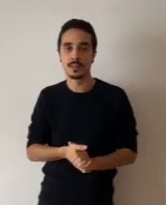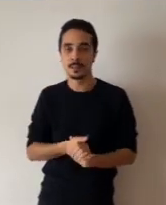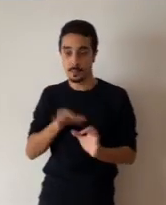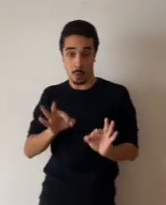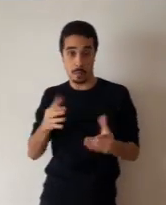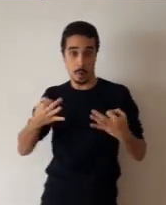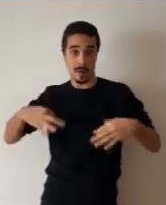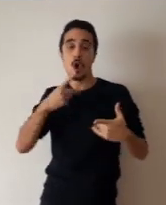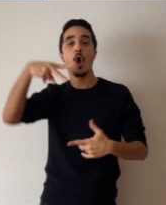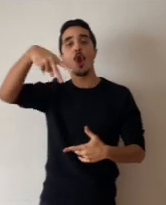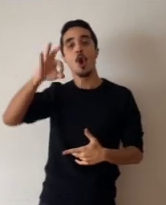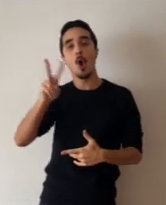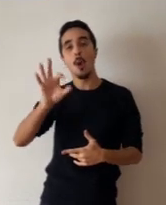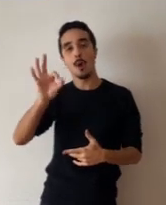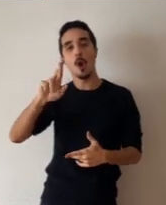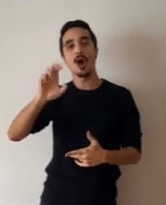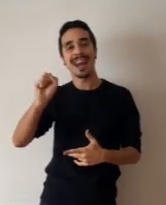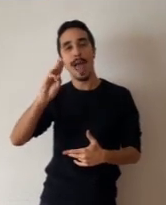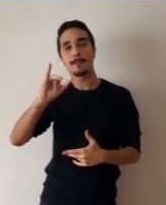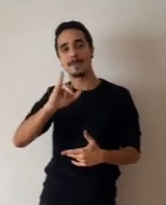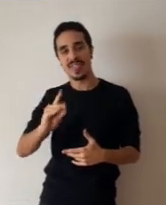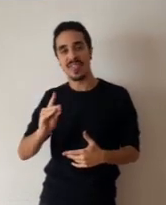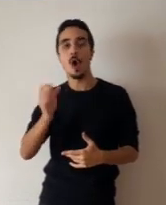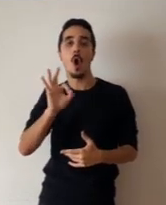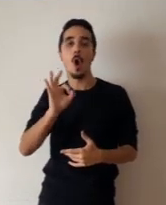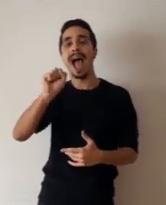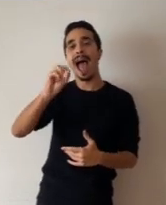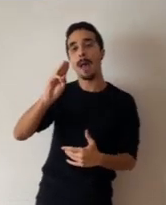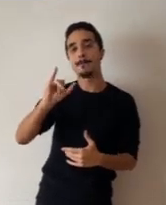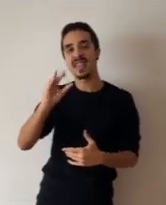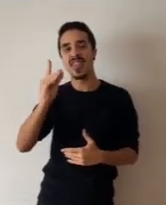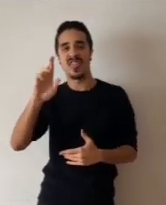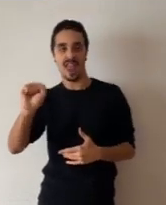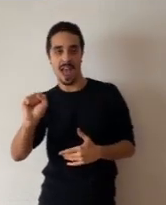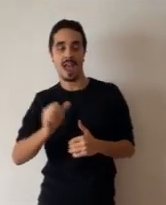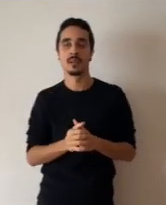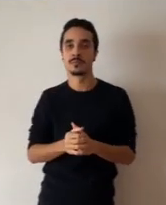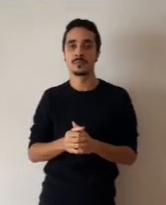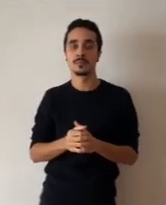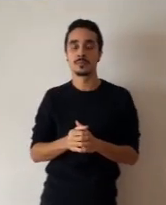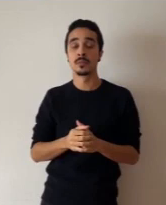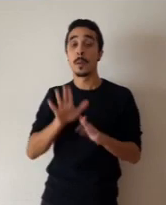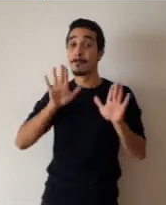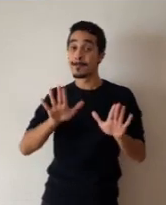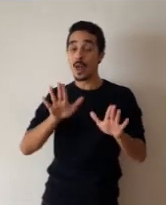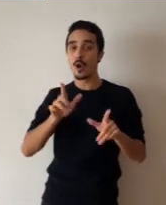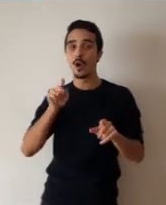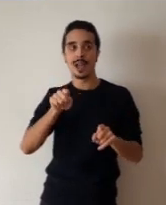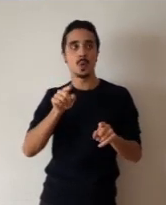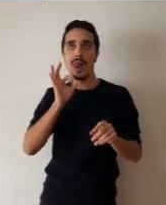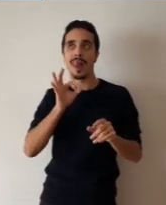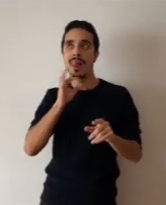insulinas ultra rápidas que tenemos ahora, ¿no? Pues como la Novorapid o la Pidra o la Humalog,